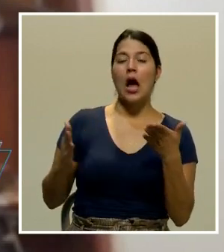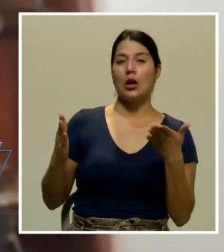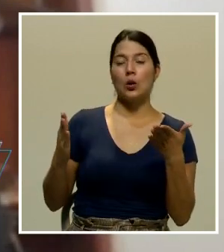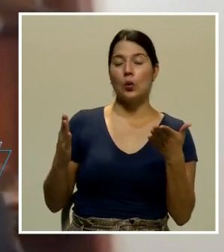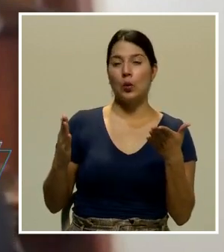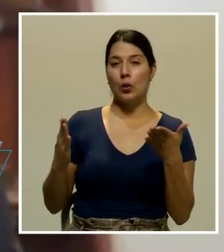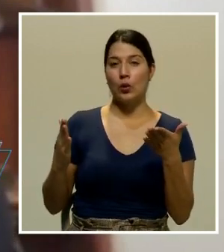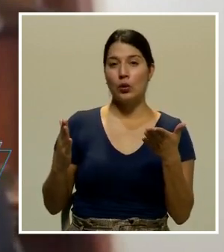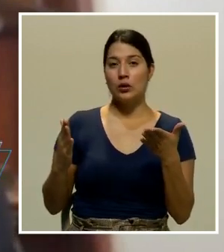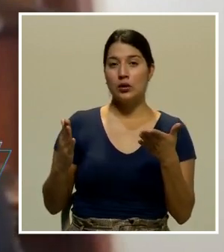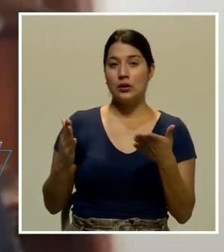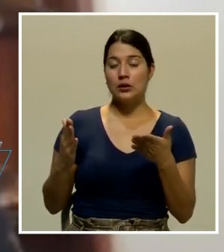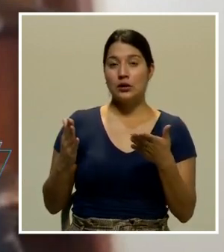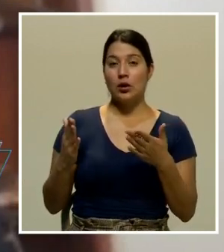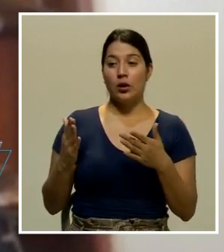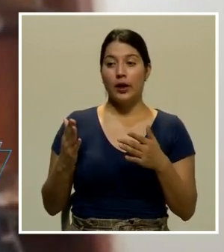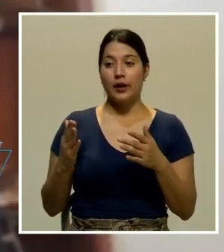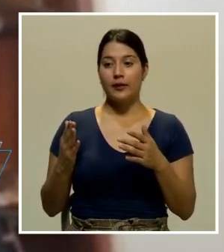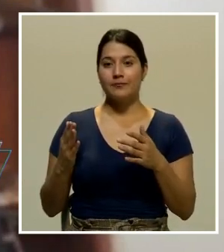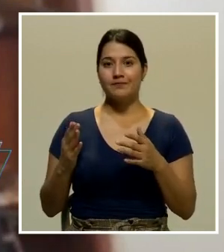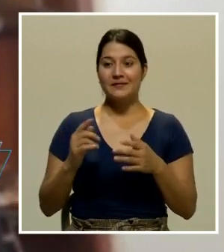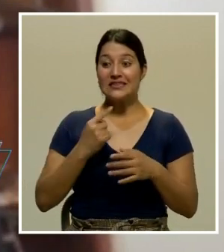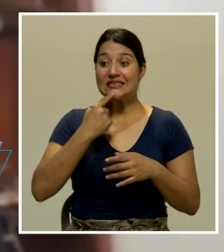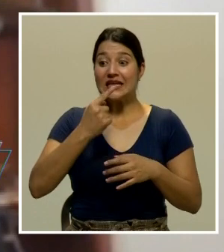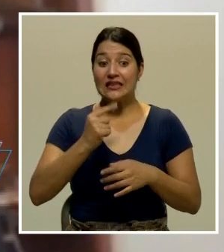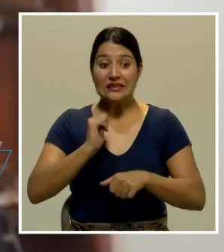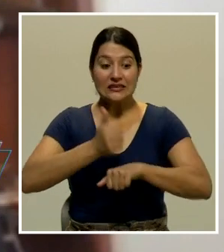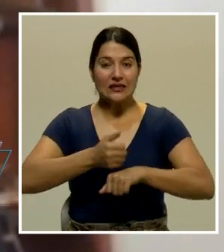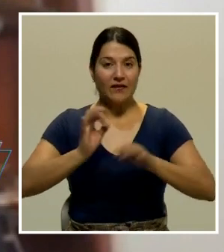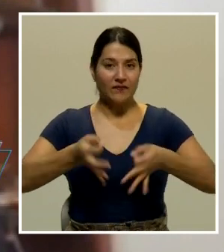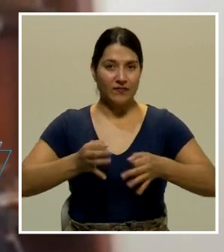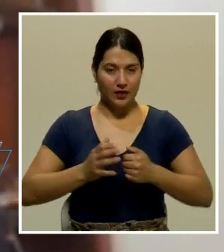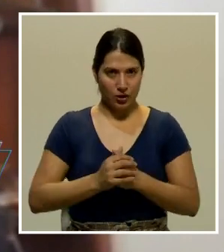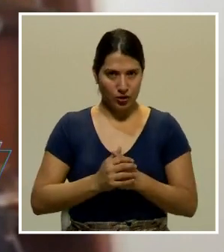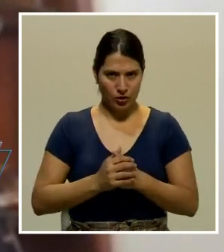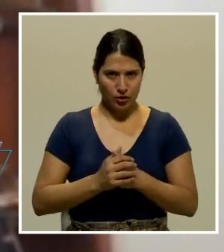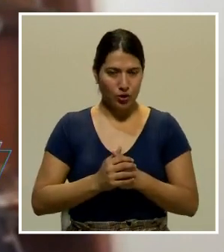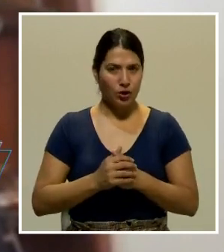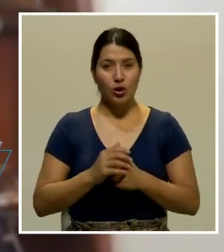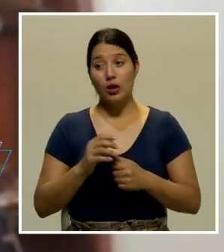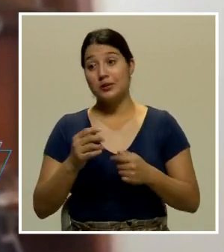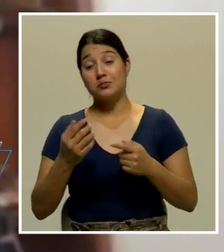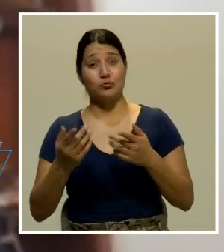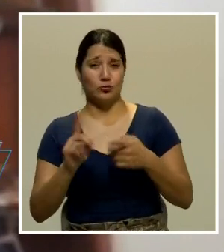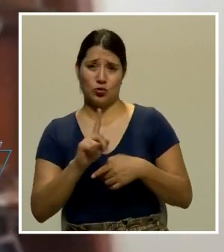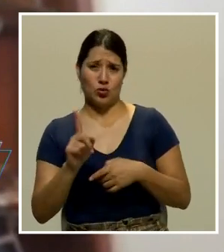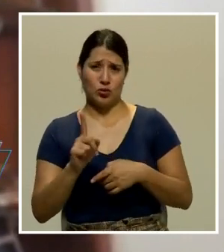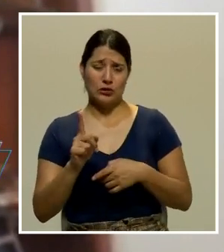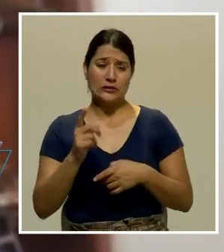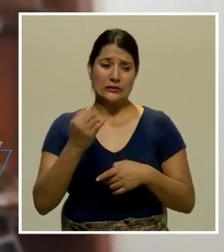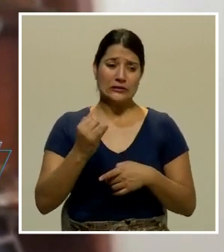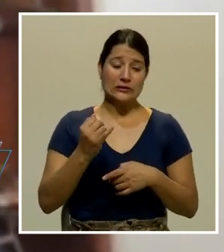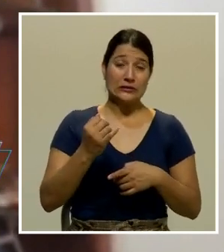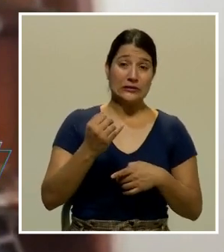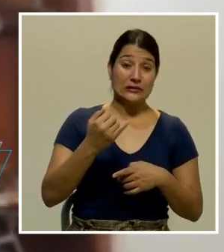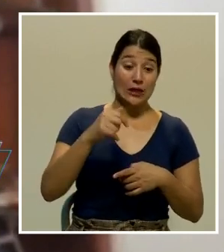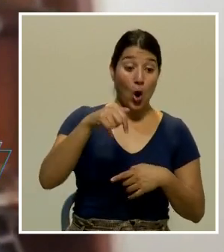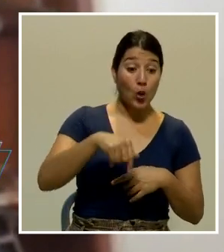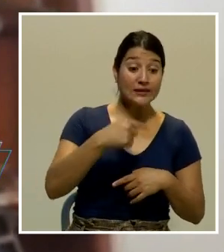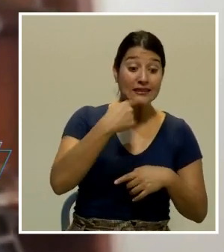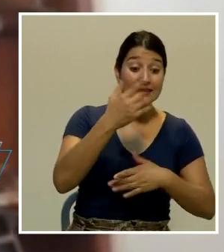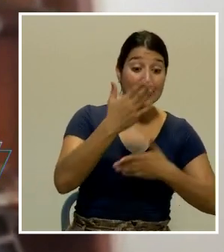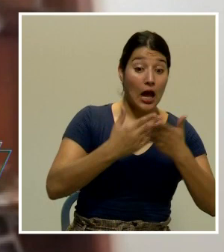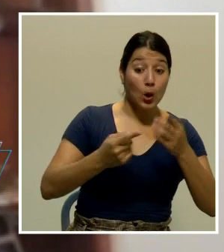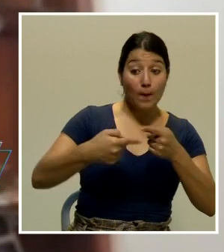términos de que si hoy se dice que una acción determinada no va hoy, puede ser que en una semana sea necesario caminar en esa vía